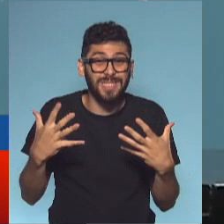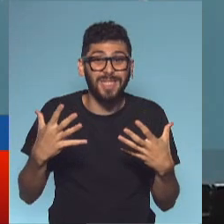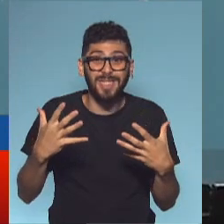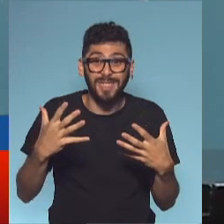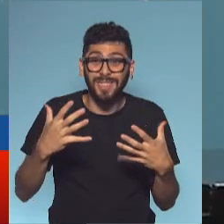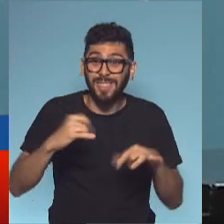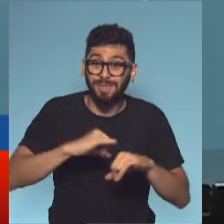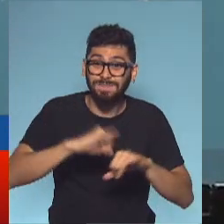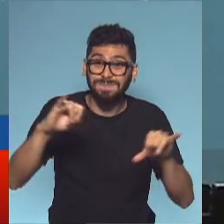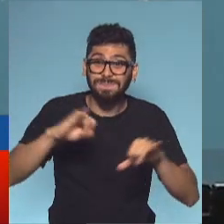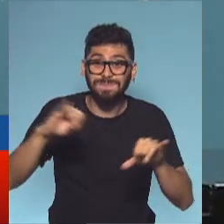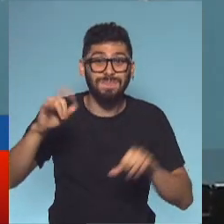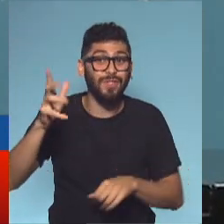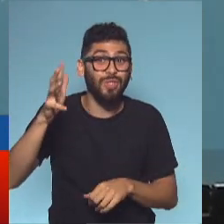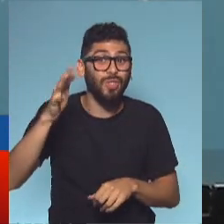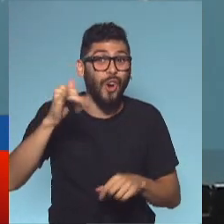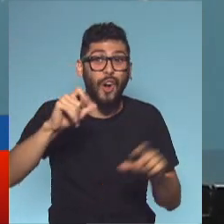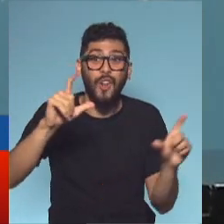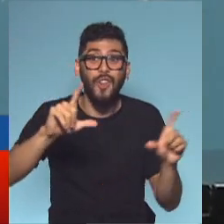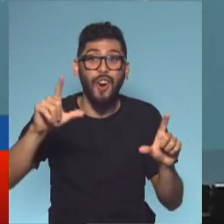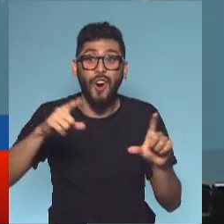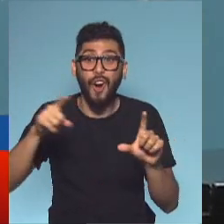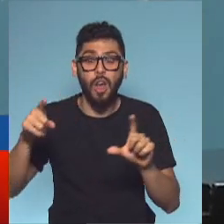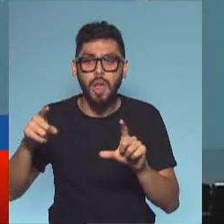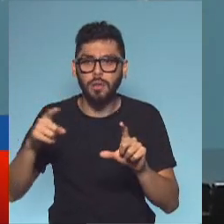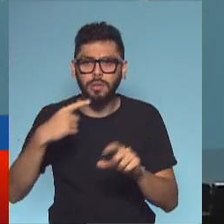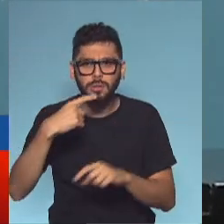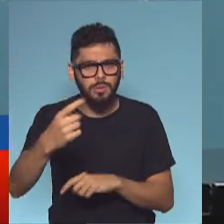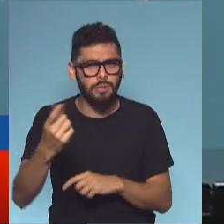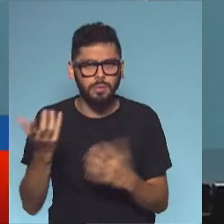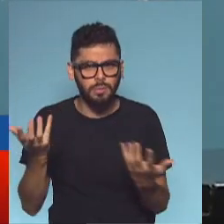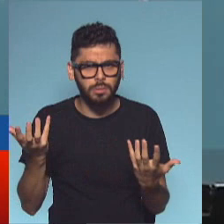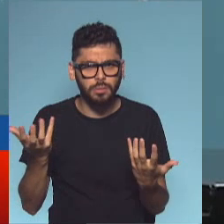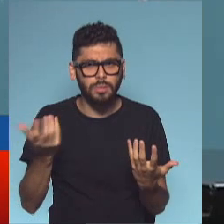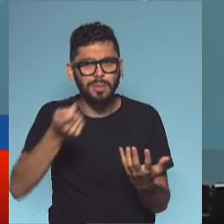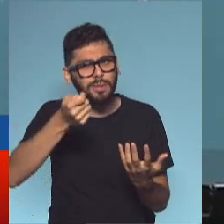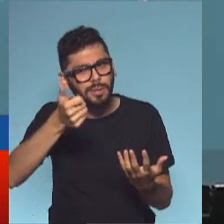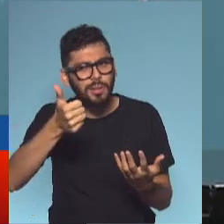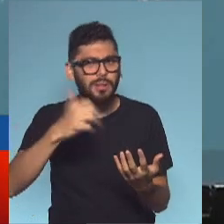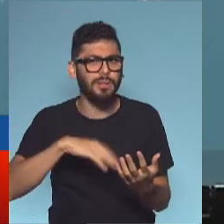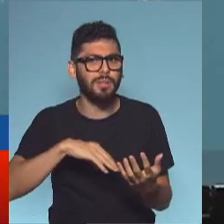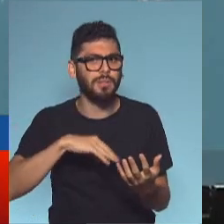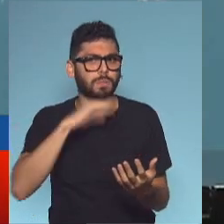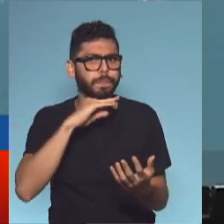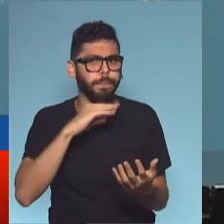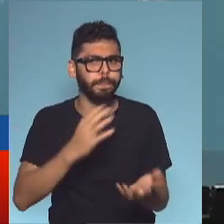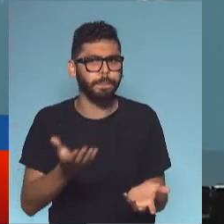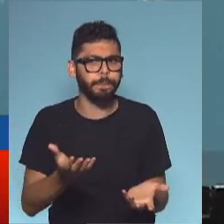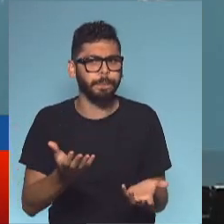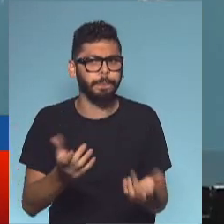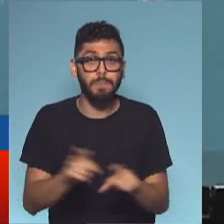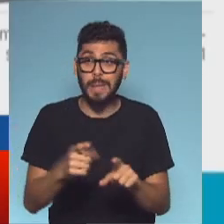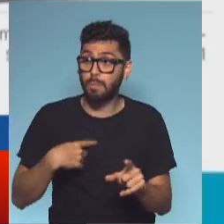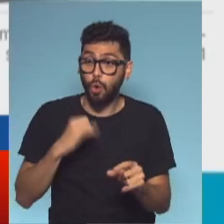diciendo todos los días por todos los canales sus principales referentes, estaban prácticamente ya al nivel de colapso, como lo